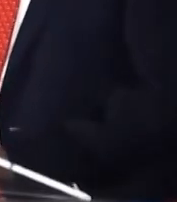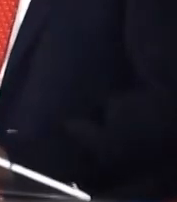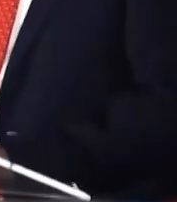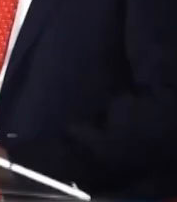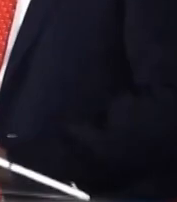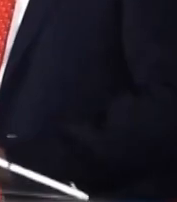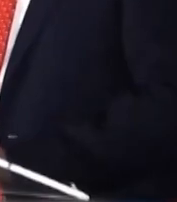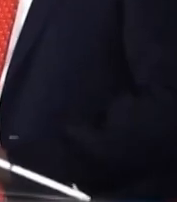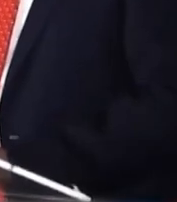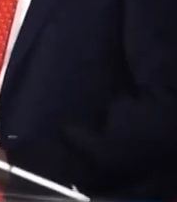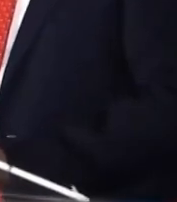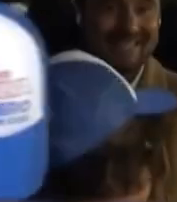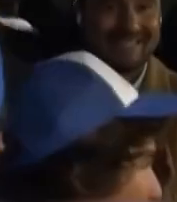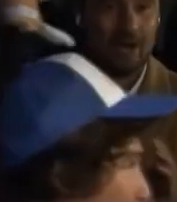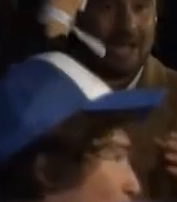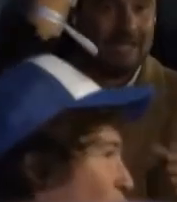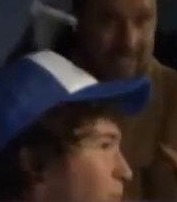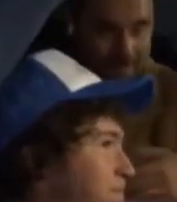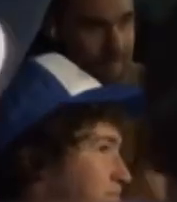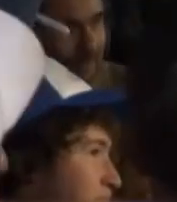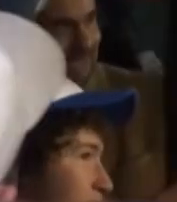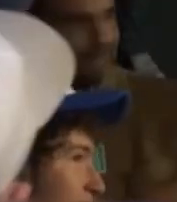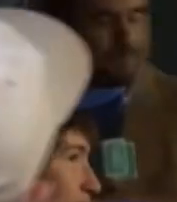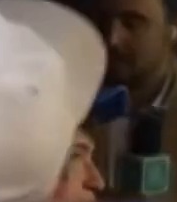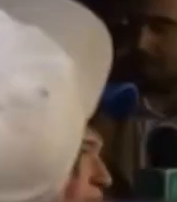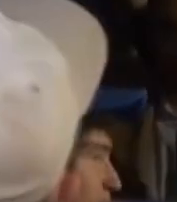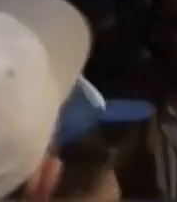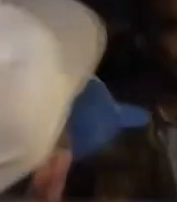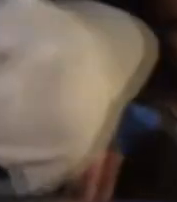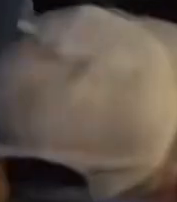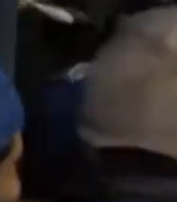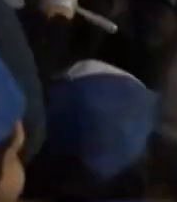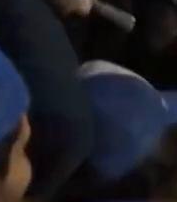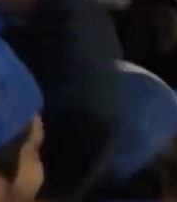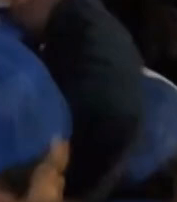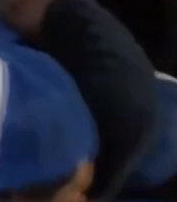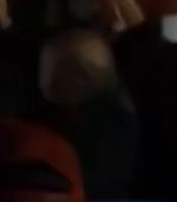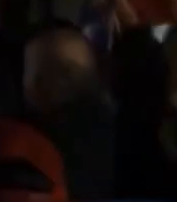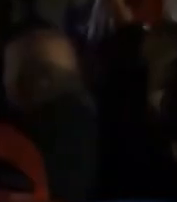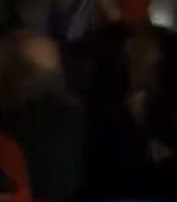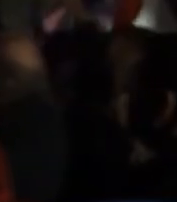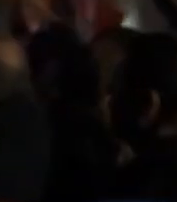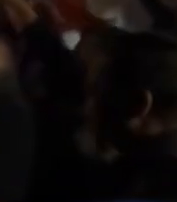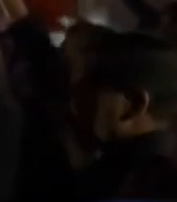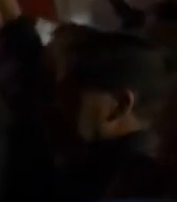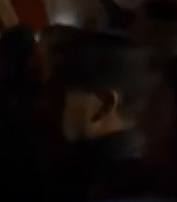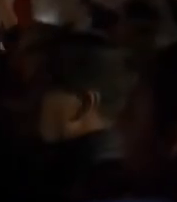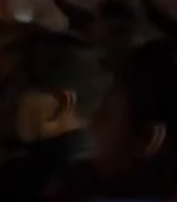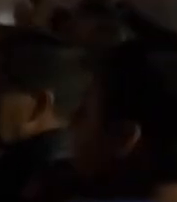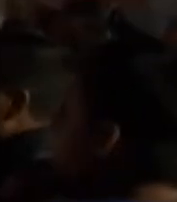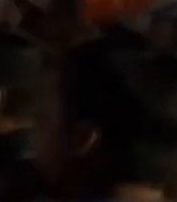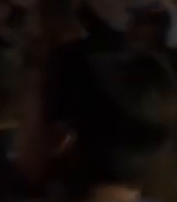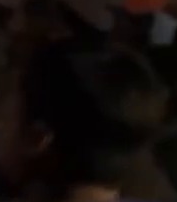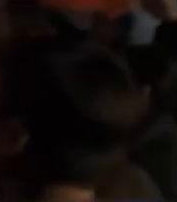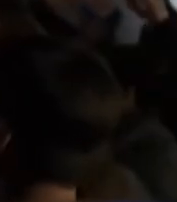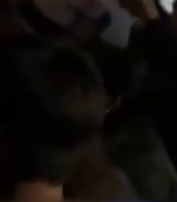sea, no ganó la Unión Demócrata Independiente y Renovación Nacional, unidos en esa coalición que ya es la